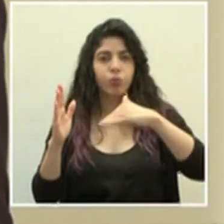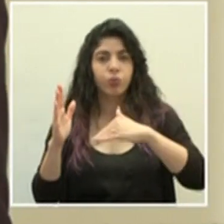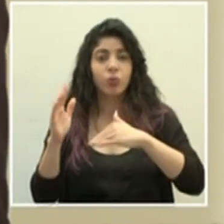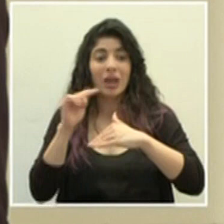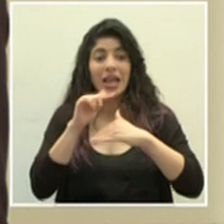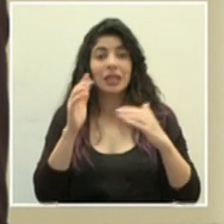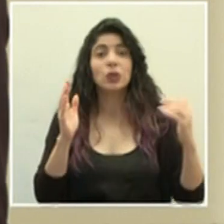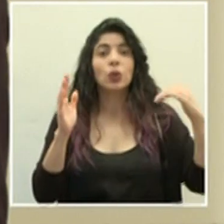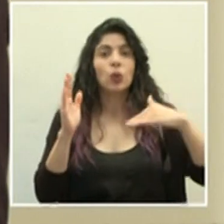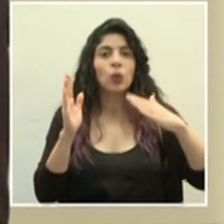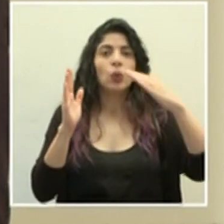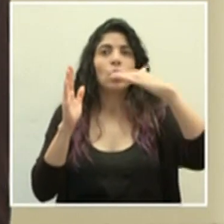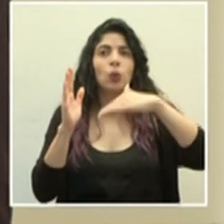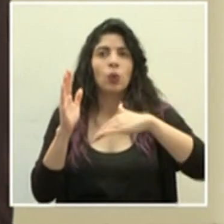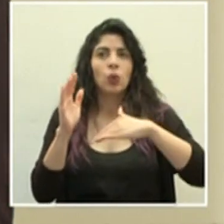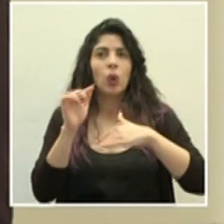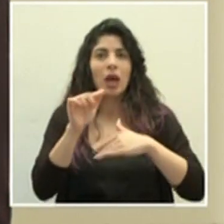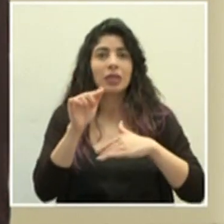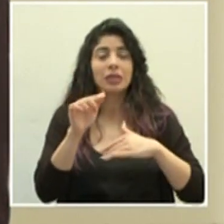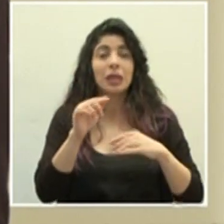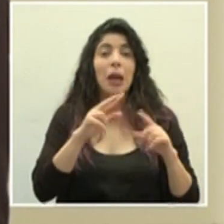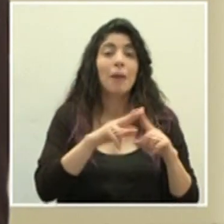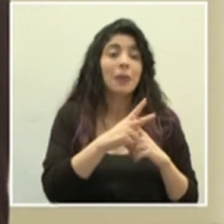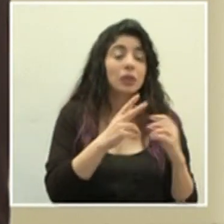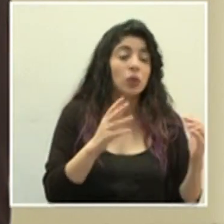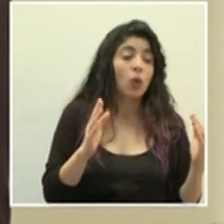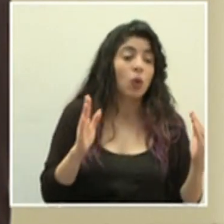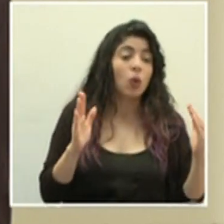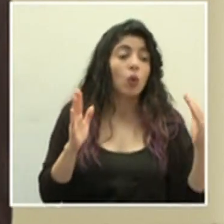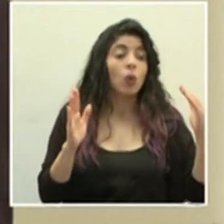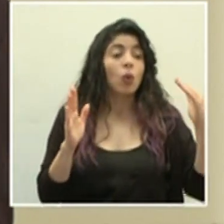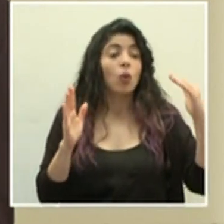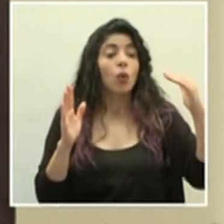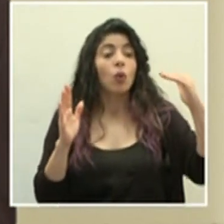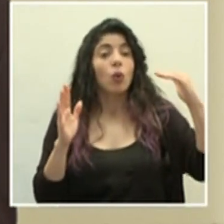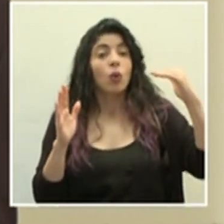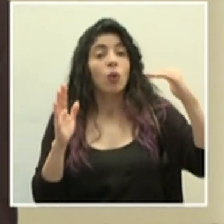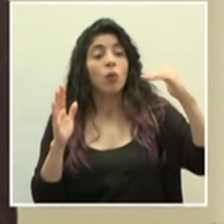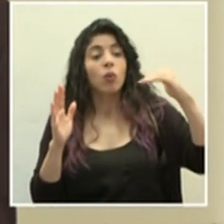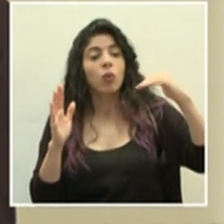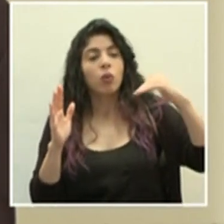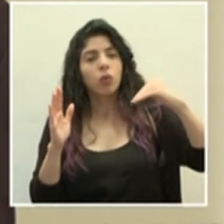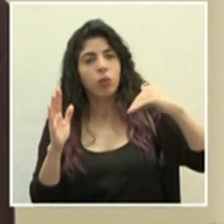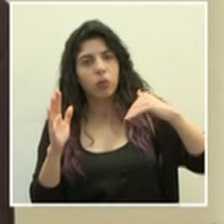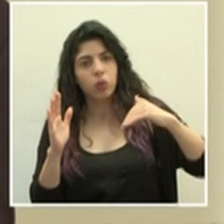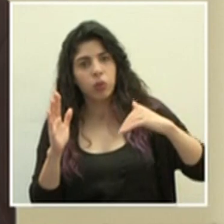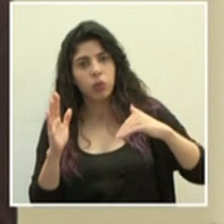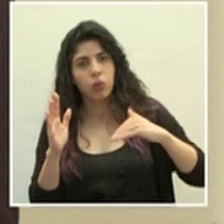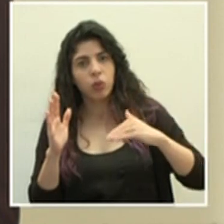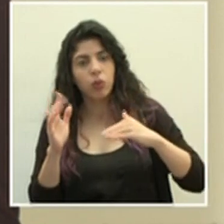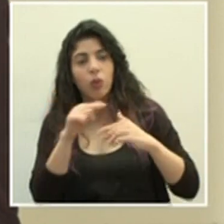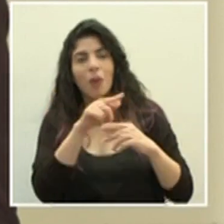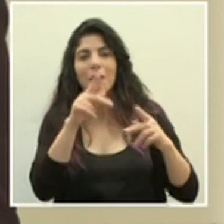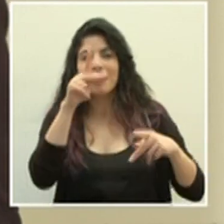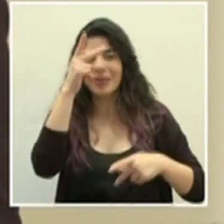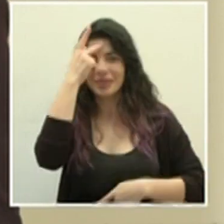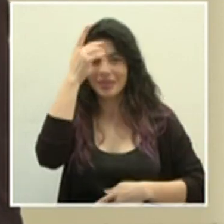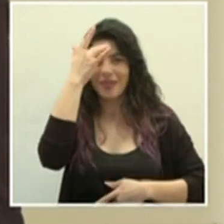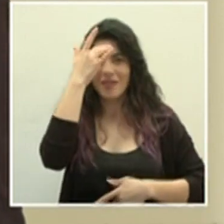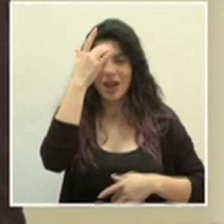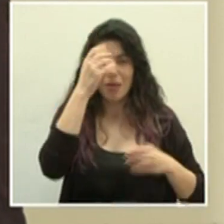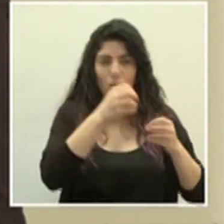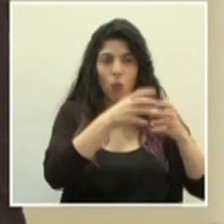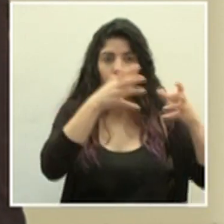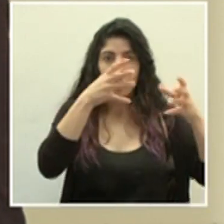asemejan este comportamiento. O sea, que los casos empiezan a aumentar, llegan a un pico y empiezan a disminuir los casos activos. En la